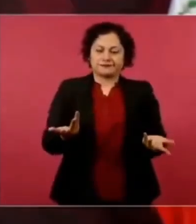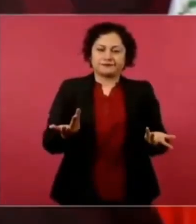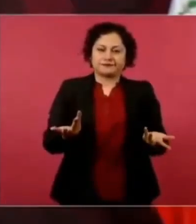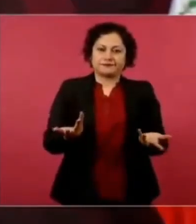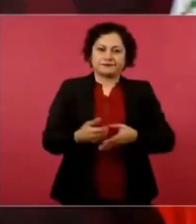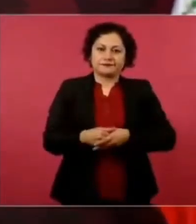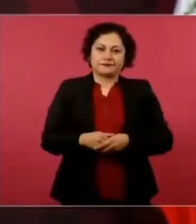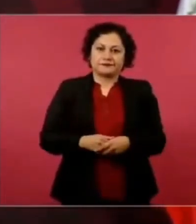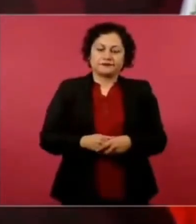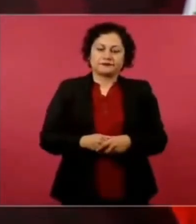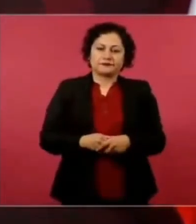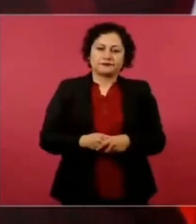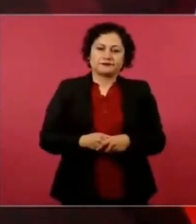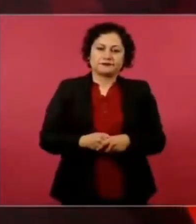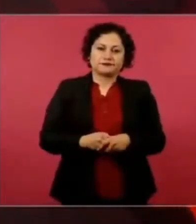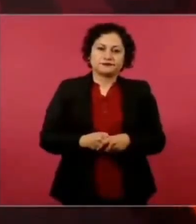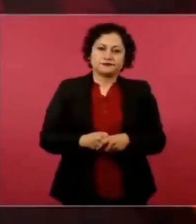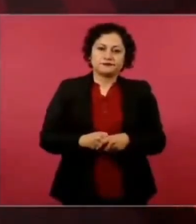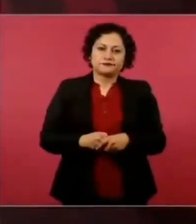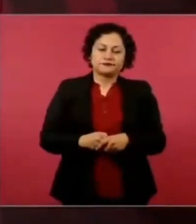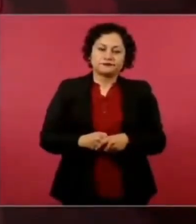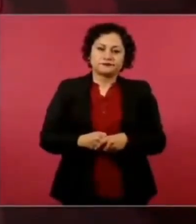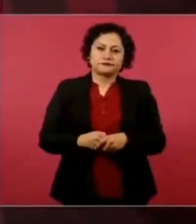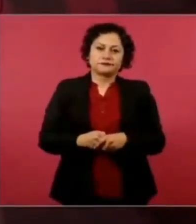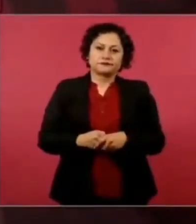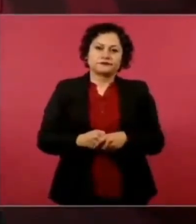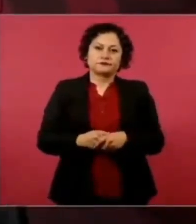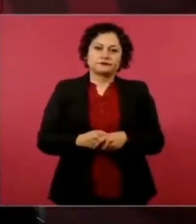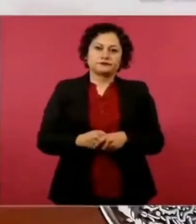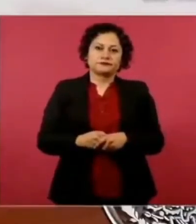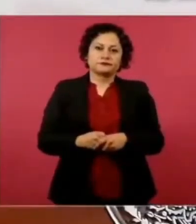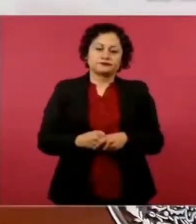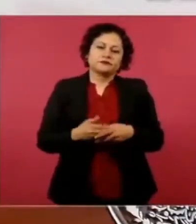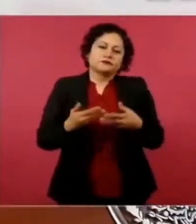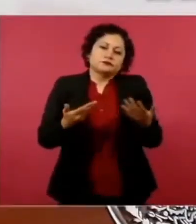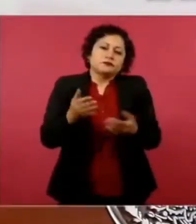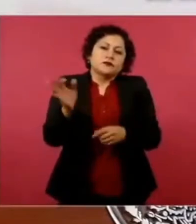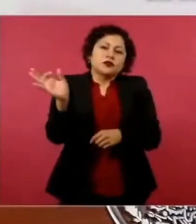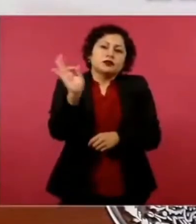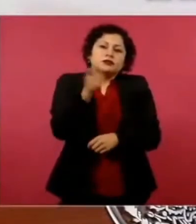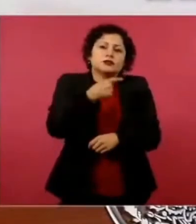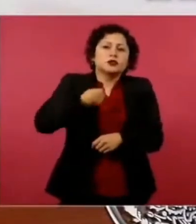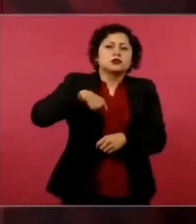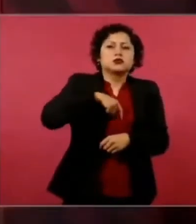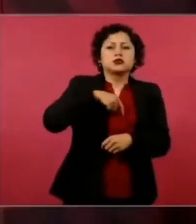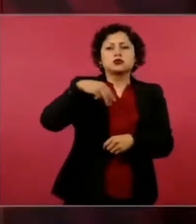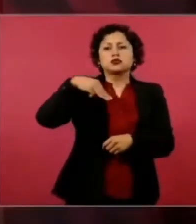es presa fácil para el chantaje,